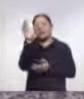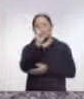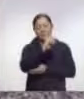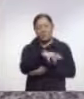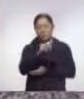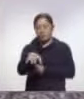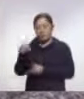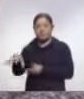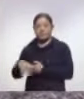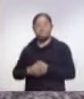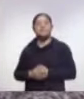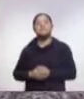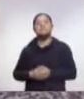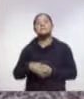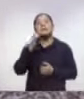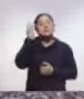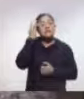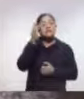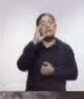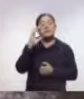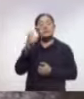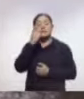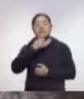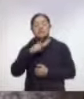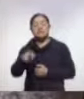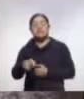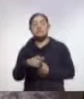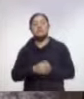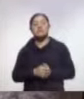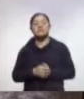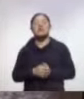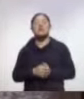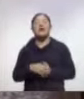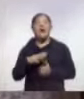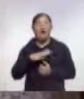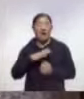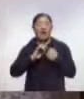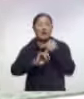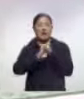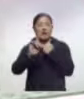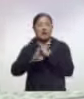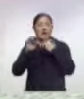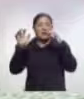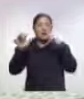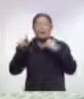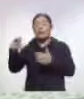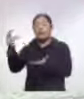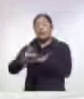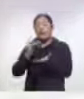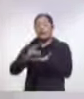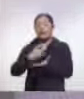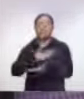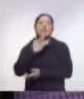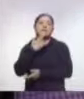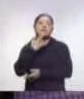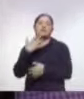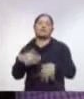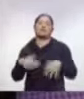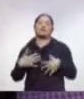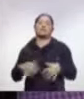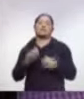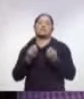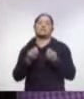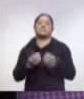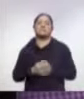Santa Cela explicó que, tras registrar daños por las inclemencias del tiempo, el apoyo le será de gran utilidad. Pues